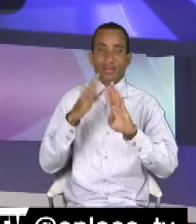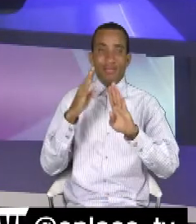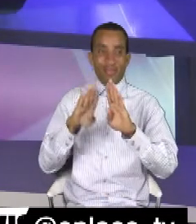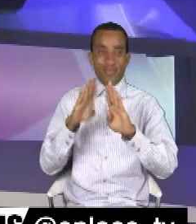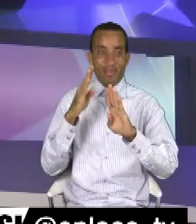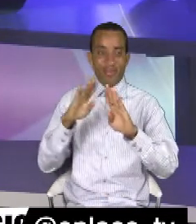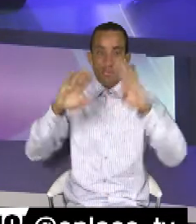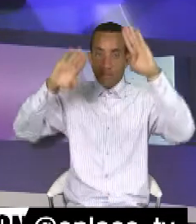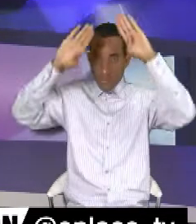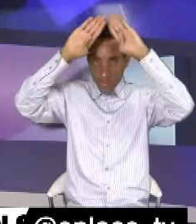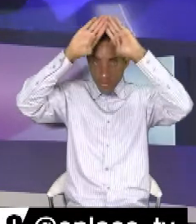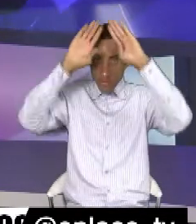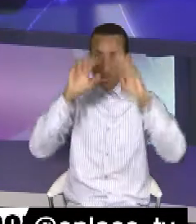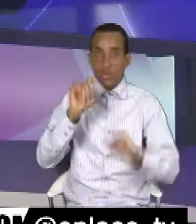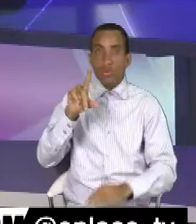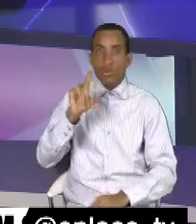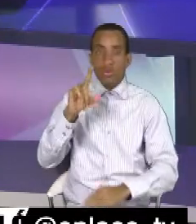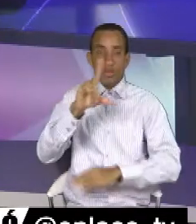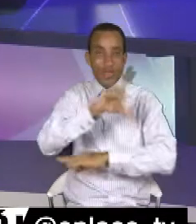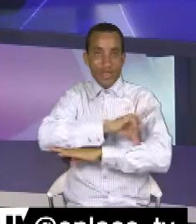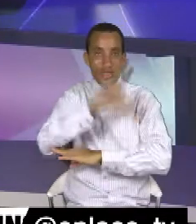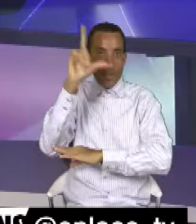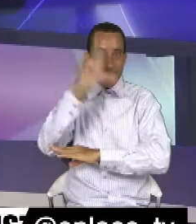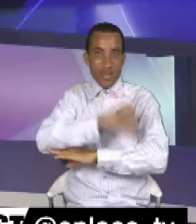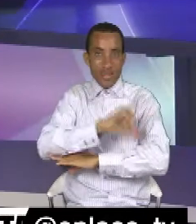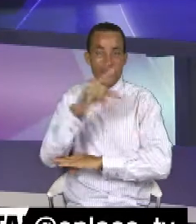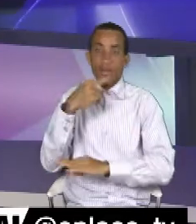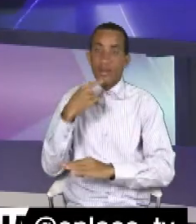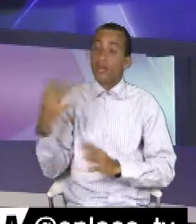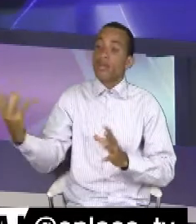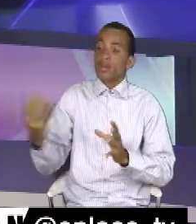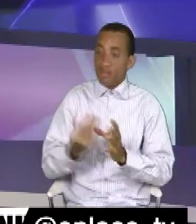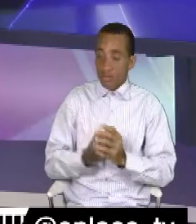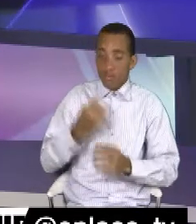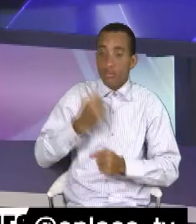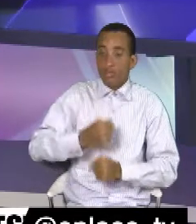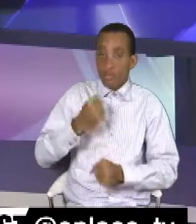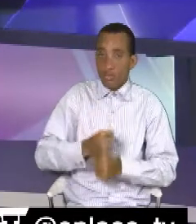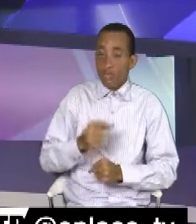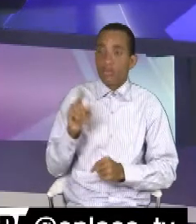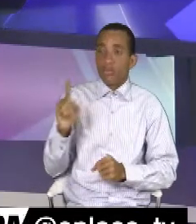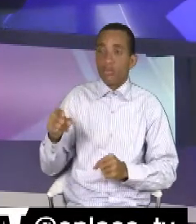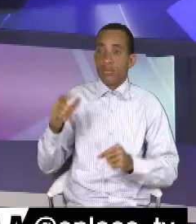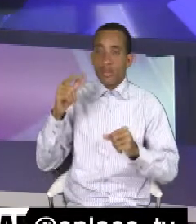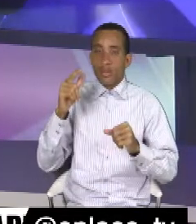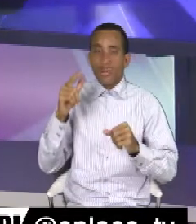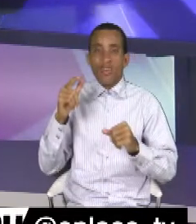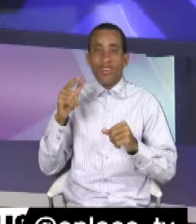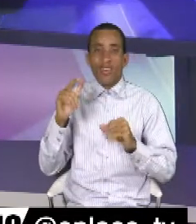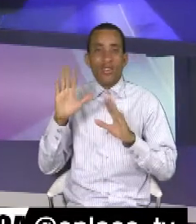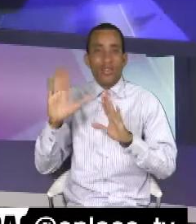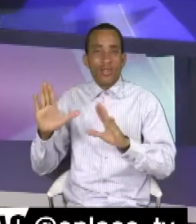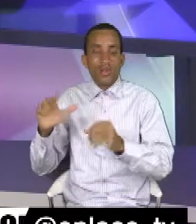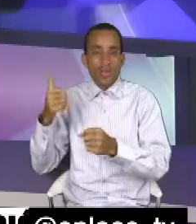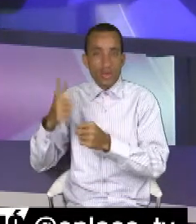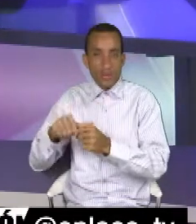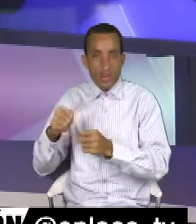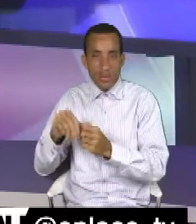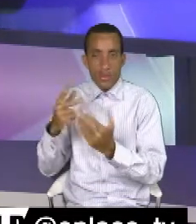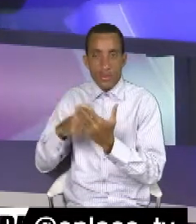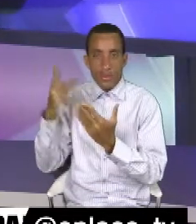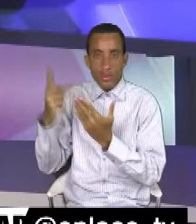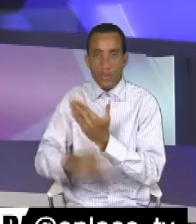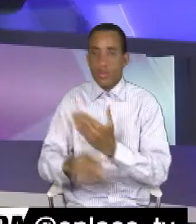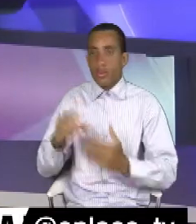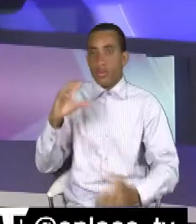centro de Barranca Bermeja, donde sus habitantes reclaman inclusión laboral por parte de la estatal petrolera, específicamente el proyecto Las Ida Infantas.